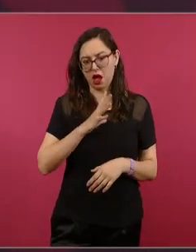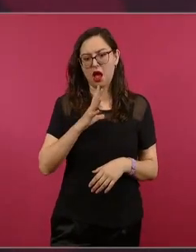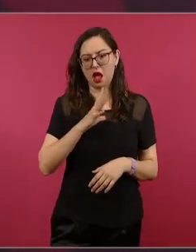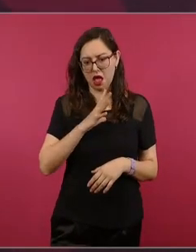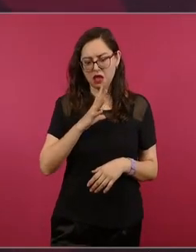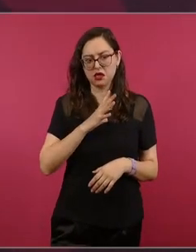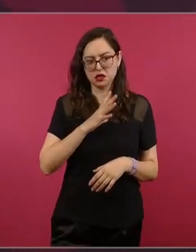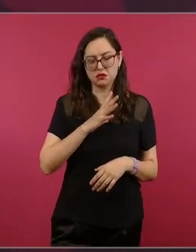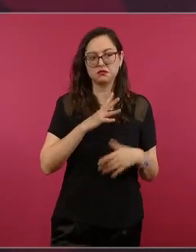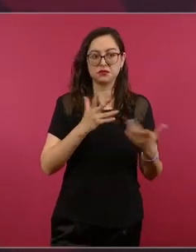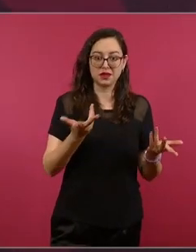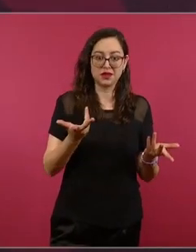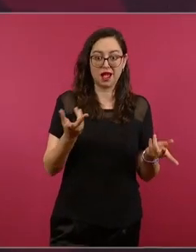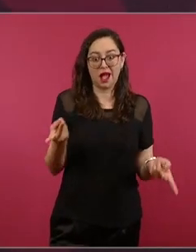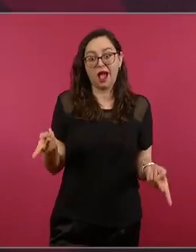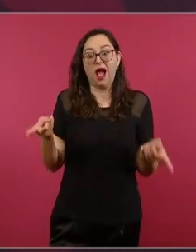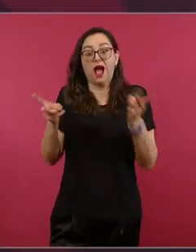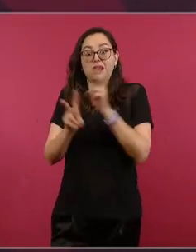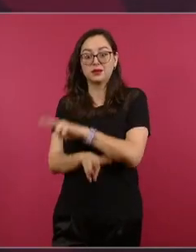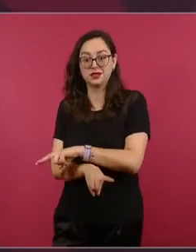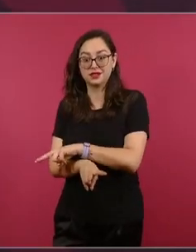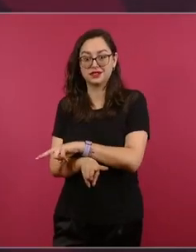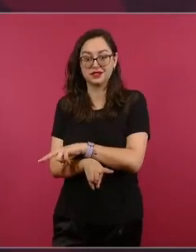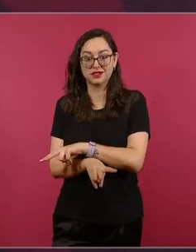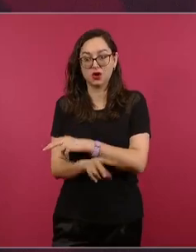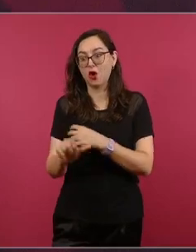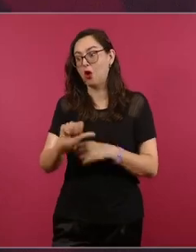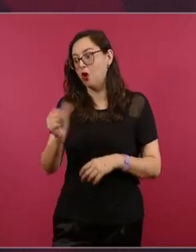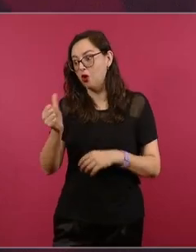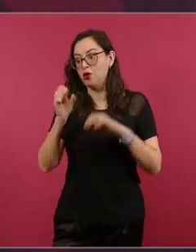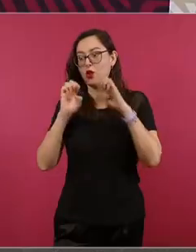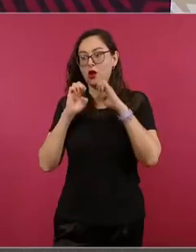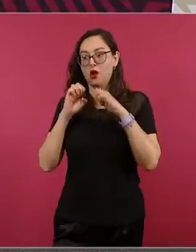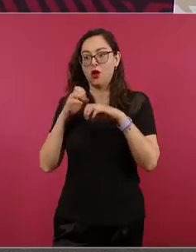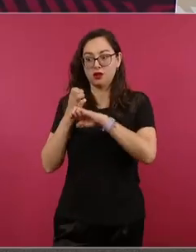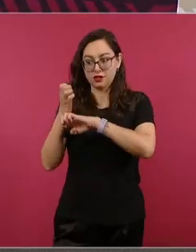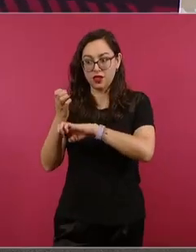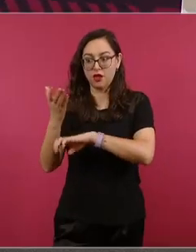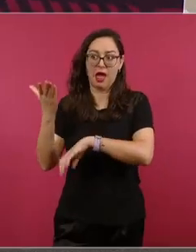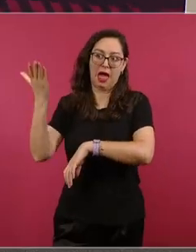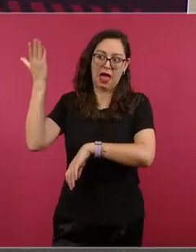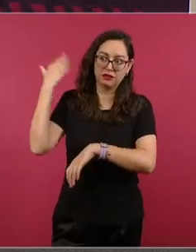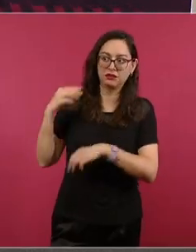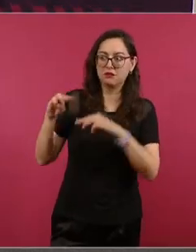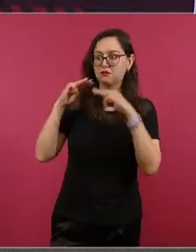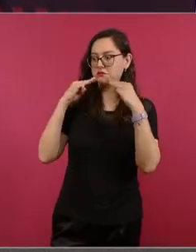y otros en donde, como vimos, Tamaulipas,